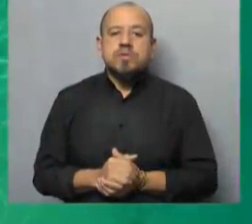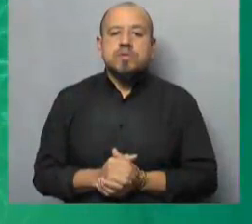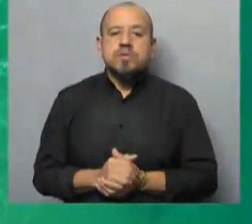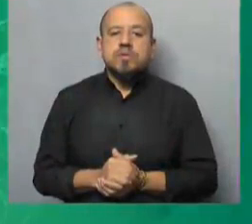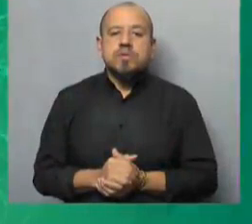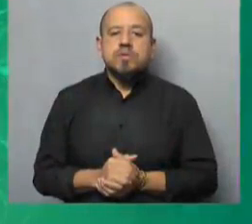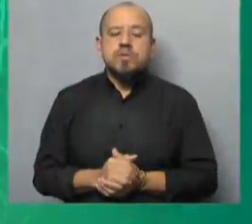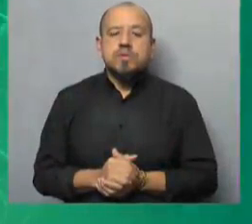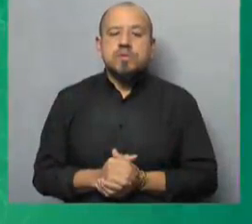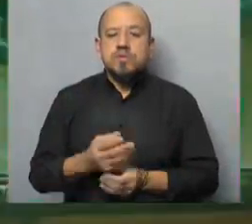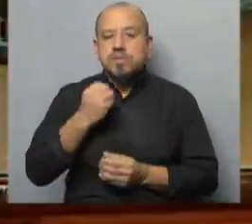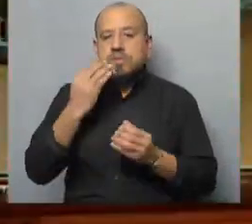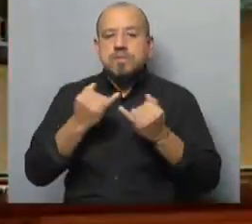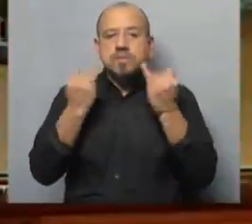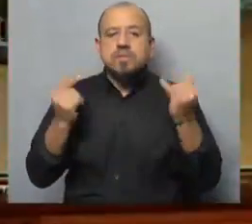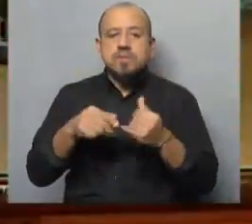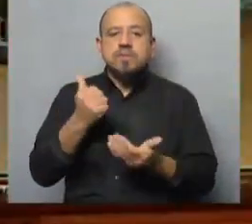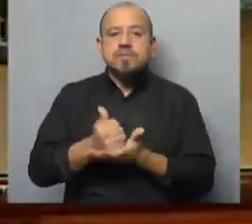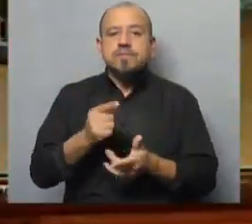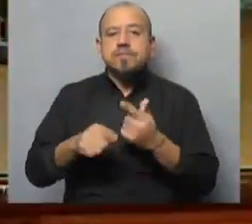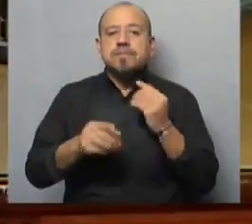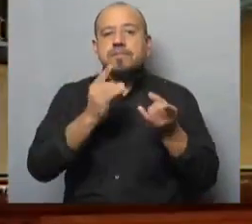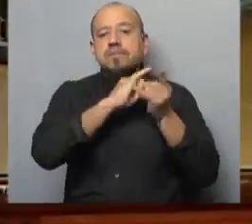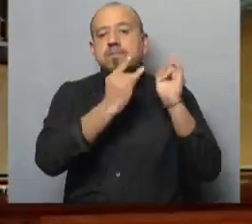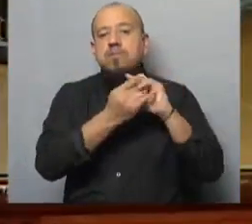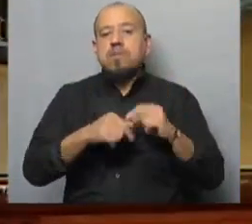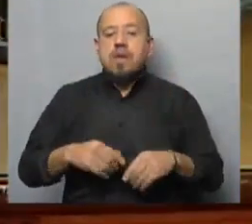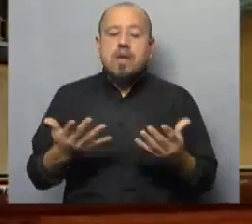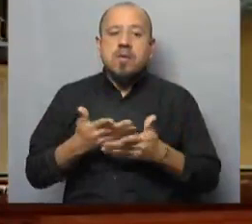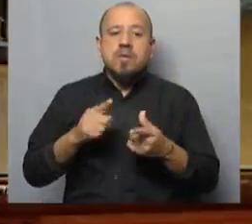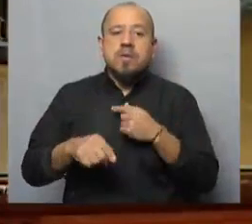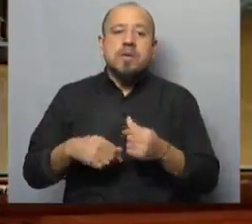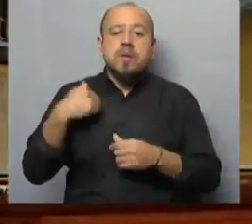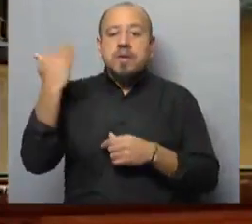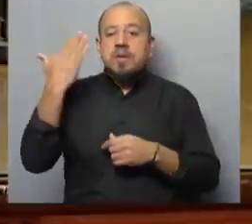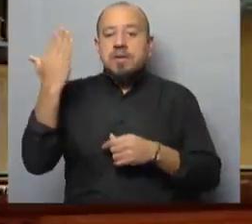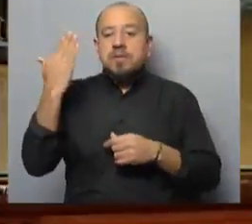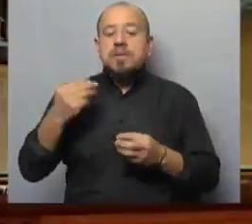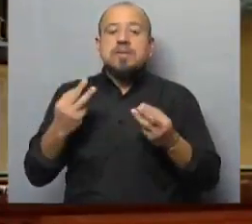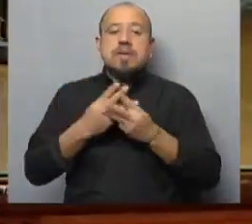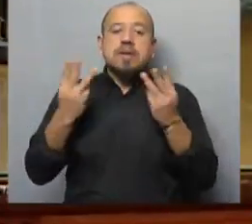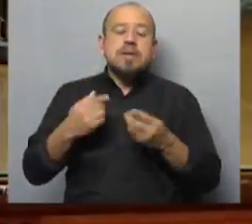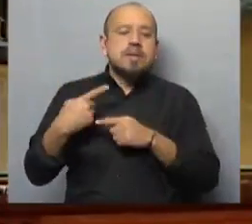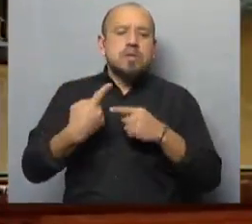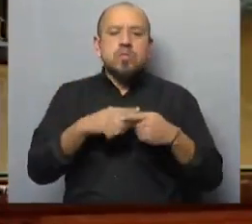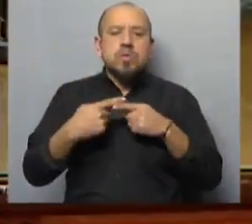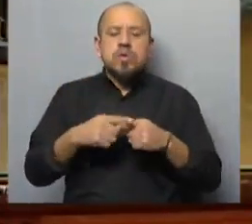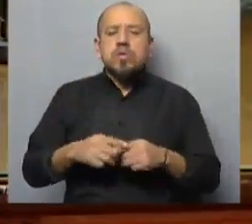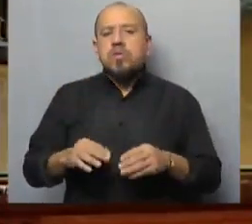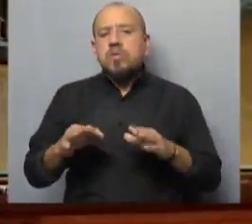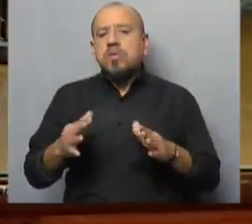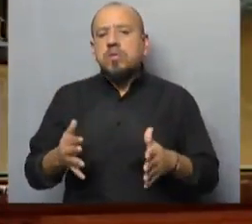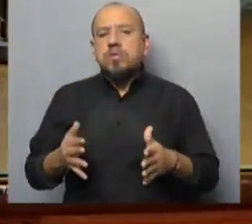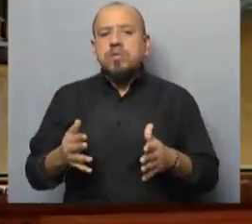queda el mediodía rosina estamos en el palacio legislativo porque a esta hora está sesionando la asamblea general discutiendo justamente lo que es